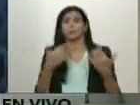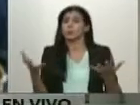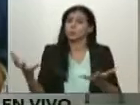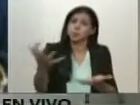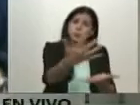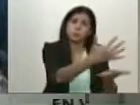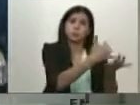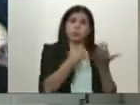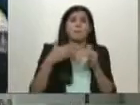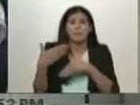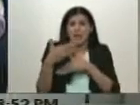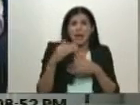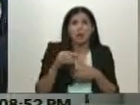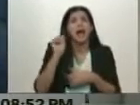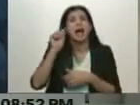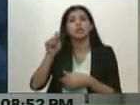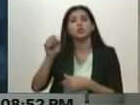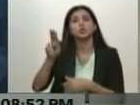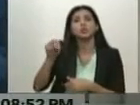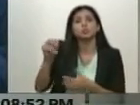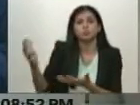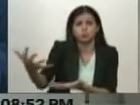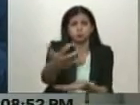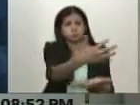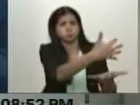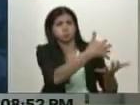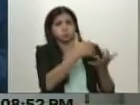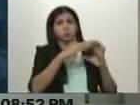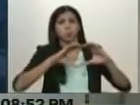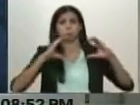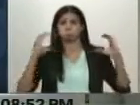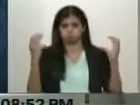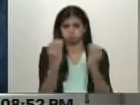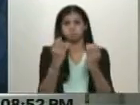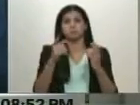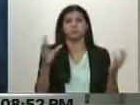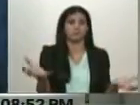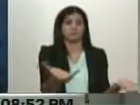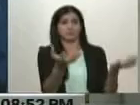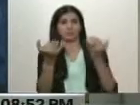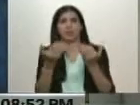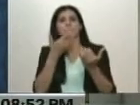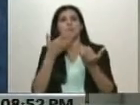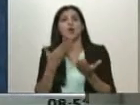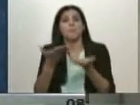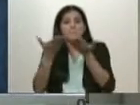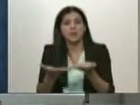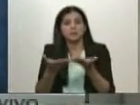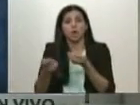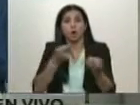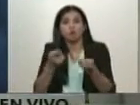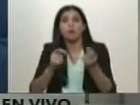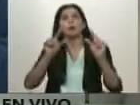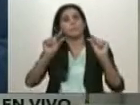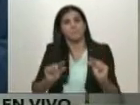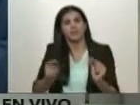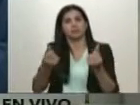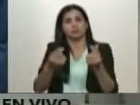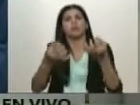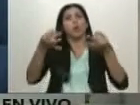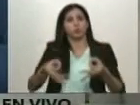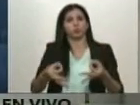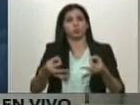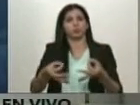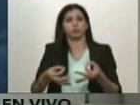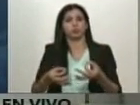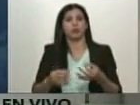atún, aumentamos el tonelaje, mejoramos el precio y la distribución. No hace que el atún llegue